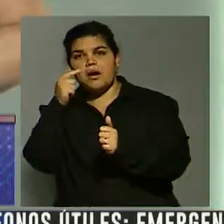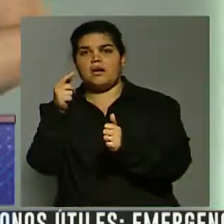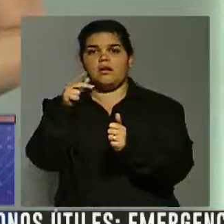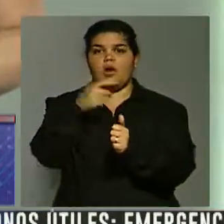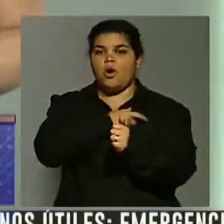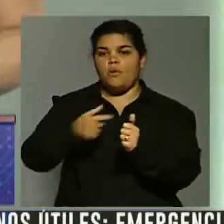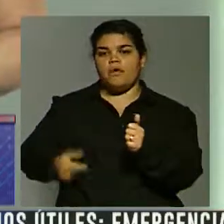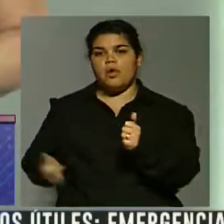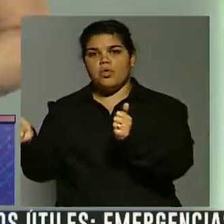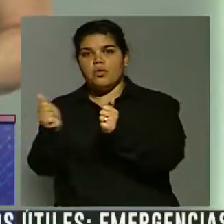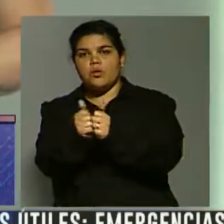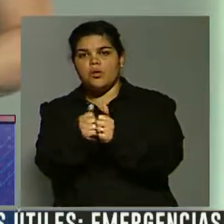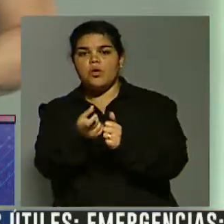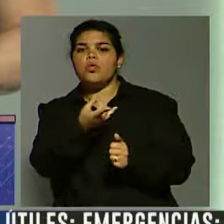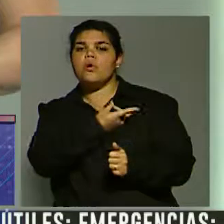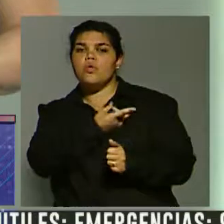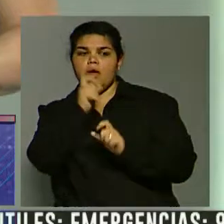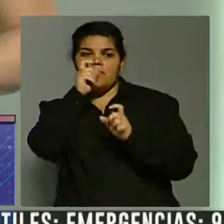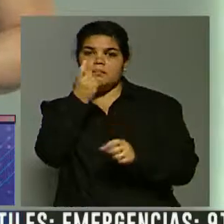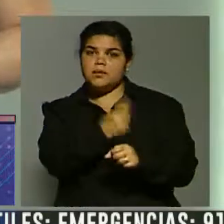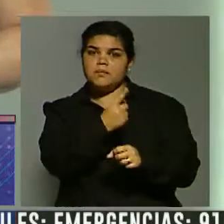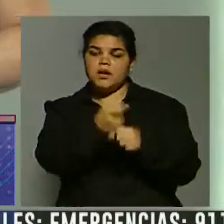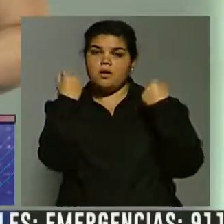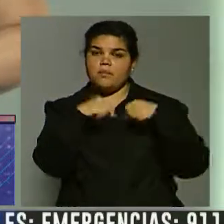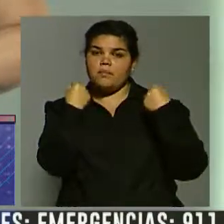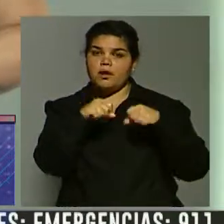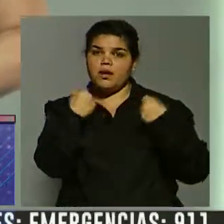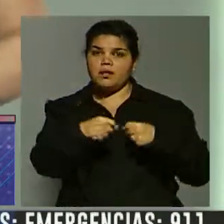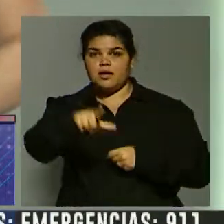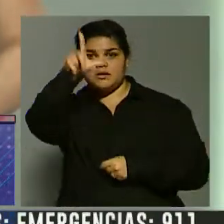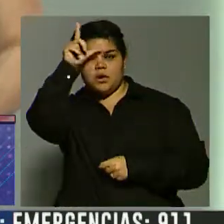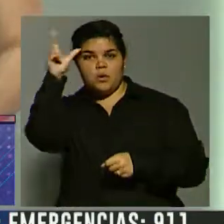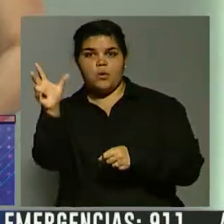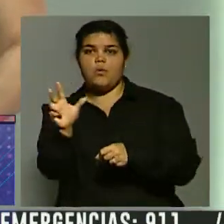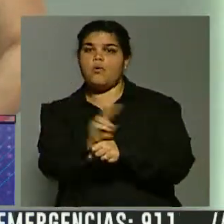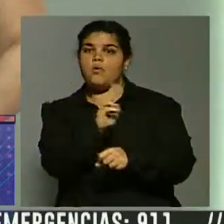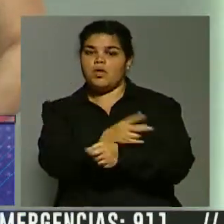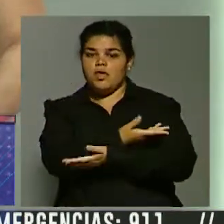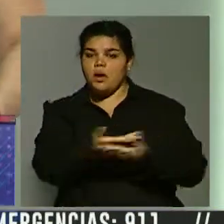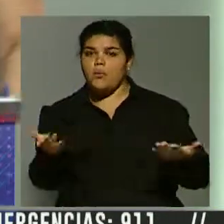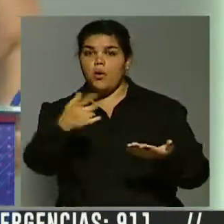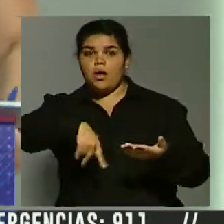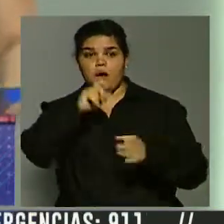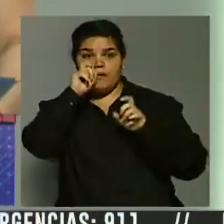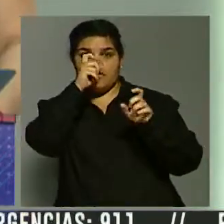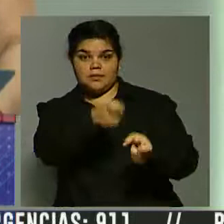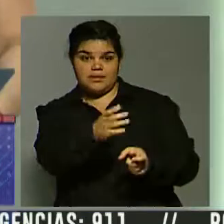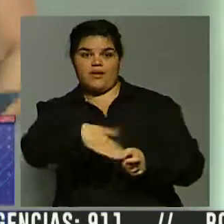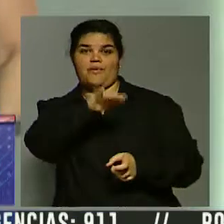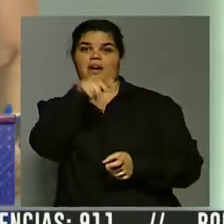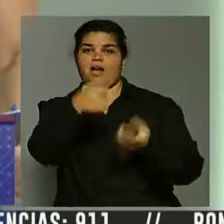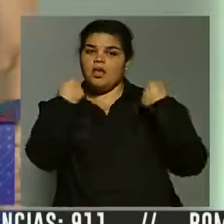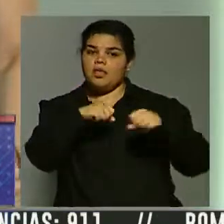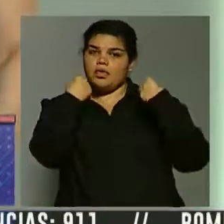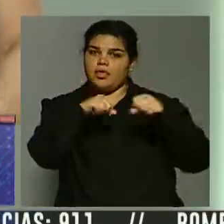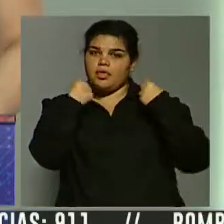instalaciones del centro de entrenamiento del Instituto Universitario de Seguridad Pública, donde ustedes saben se realiza el entrenamiento y